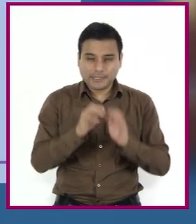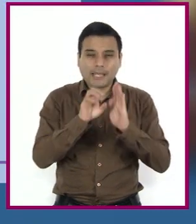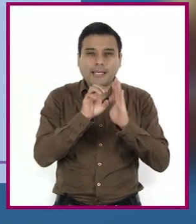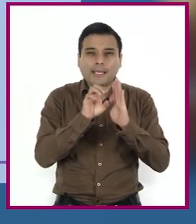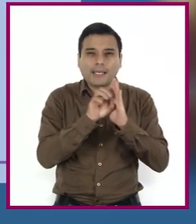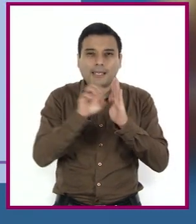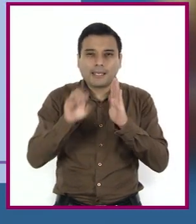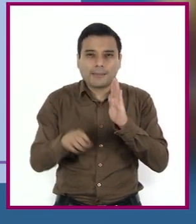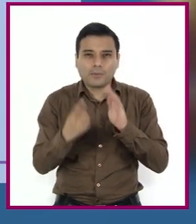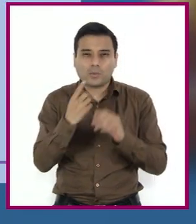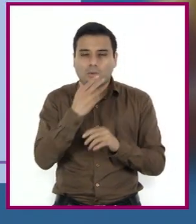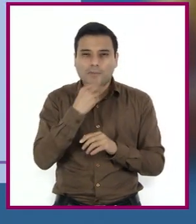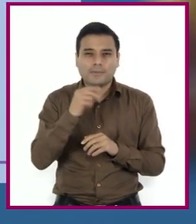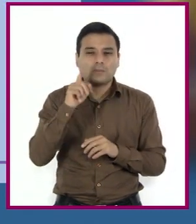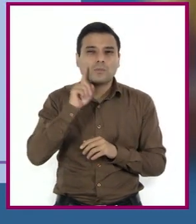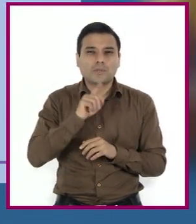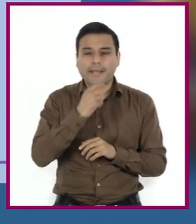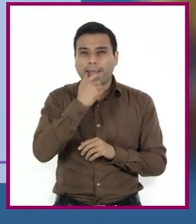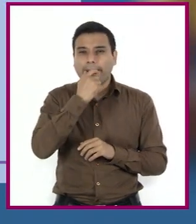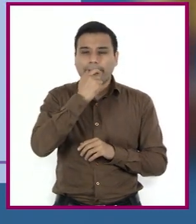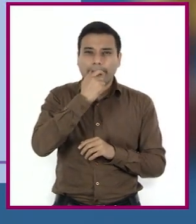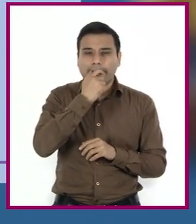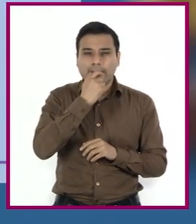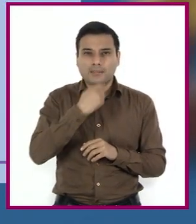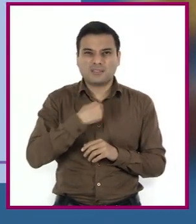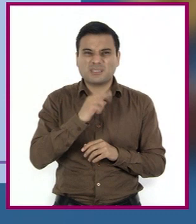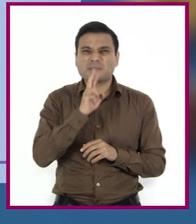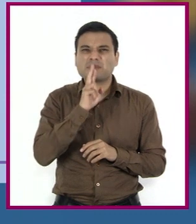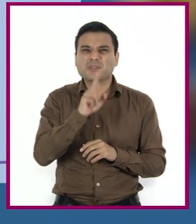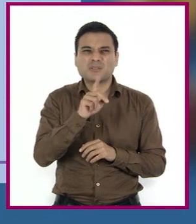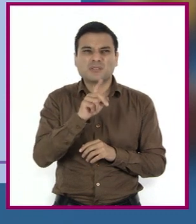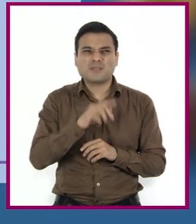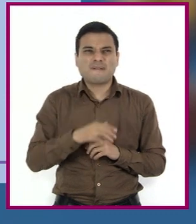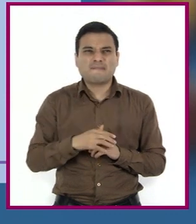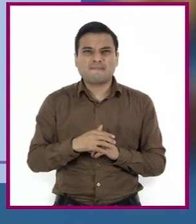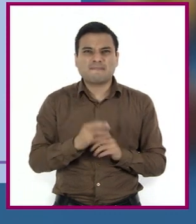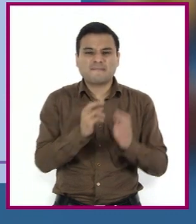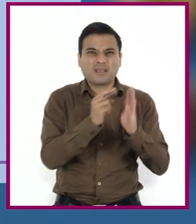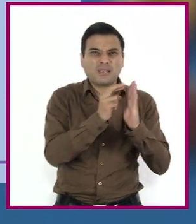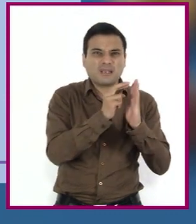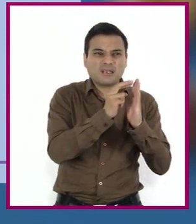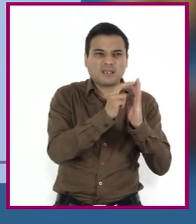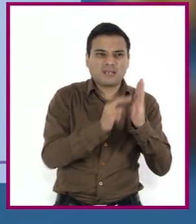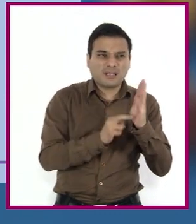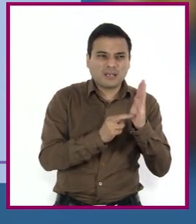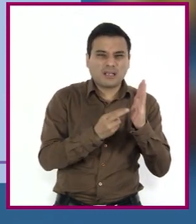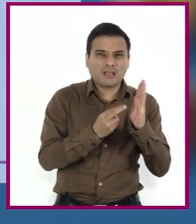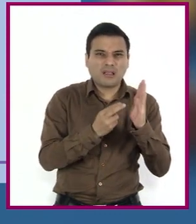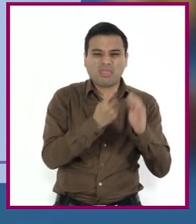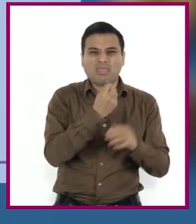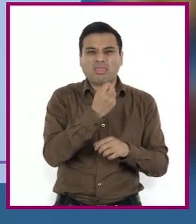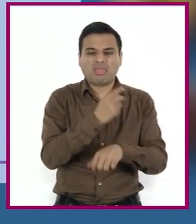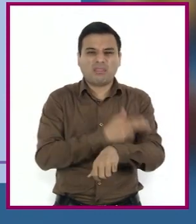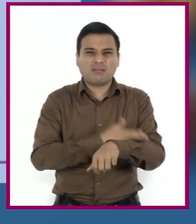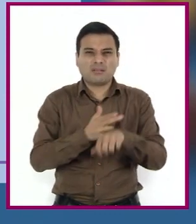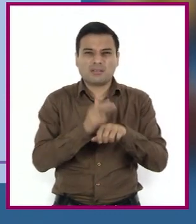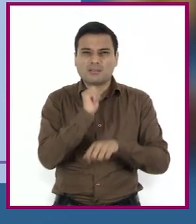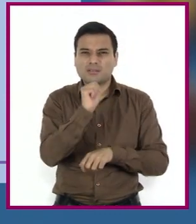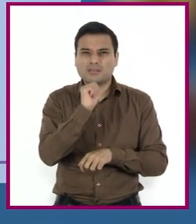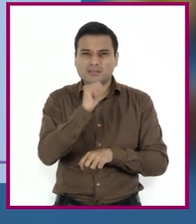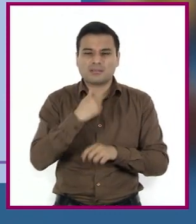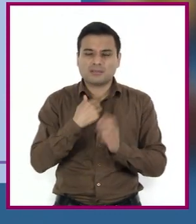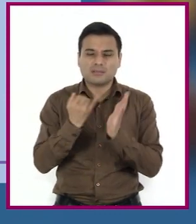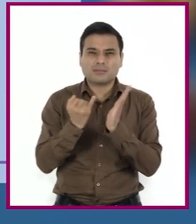el que la árbitra o el árbitro opten por una decisión contraria al valor de honradez. ¿De qué manera esa